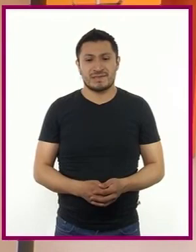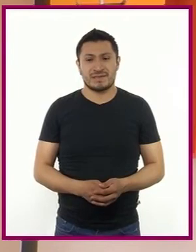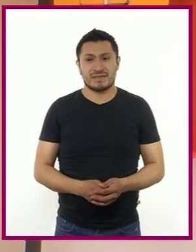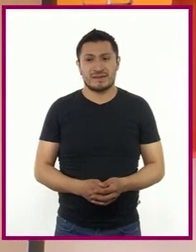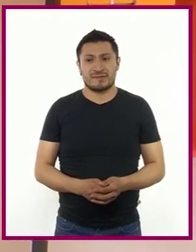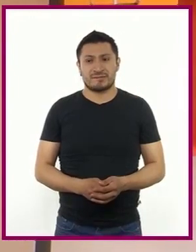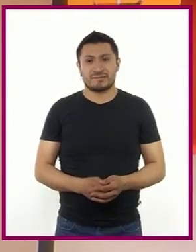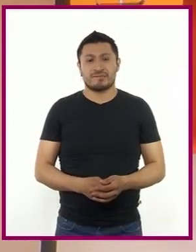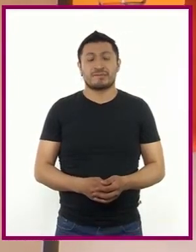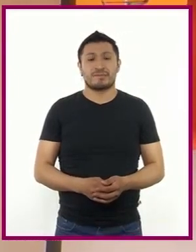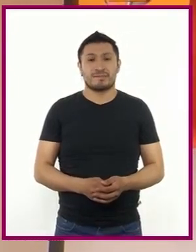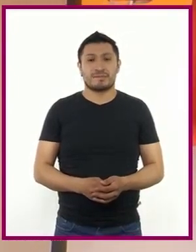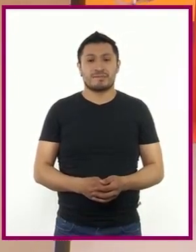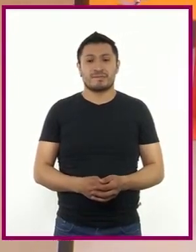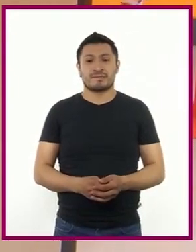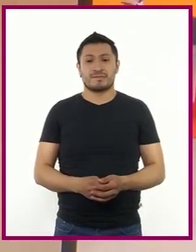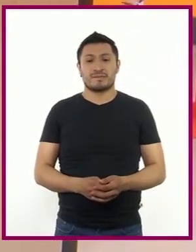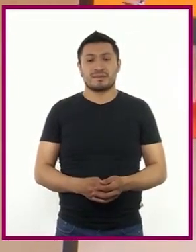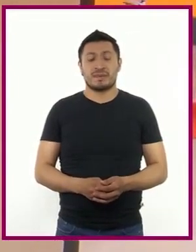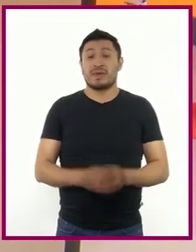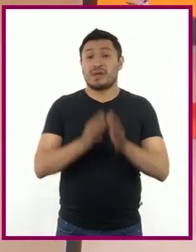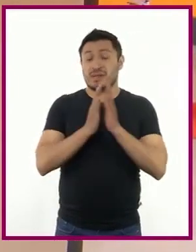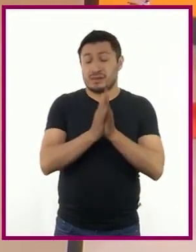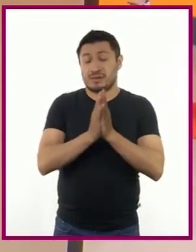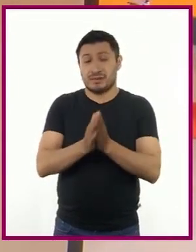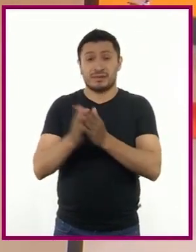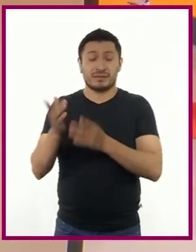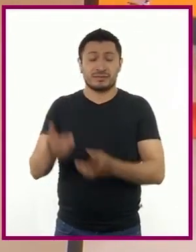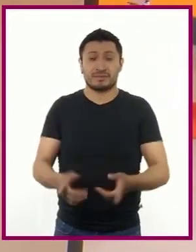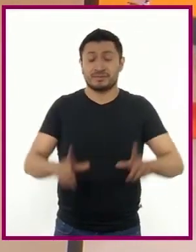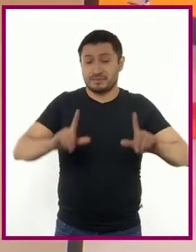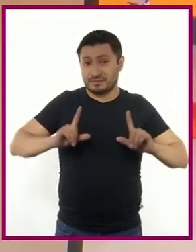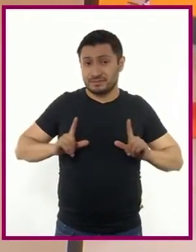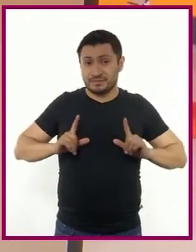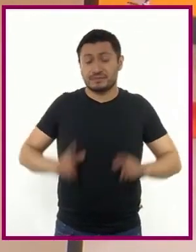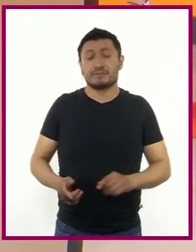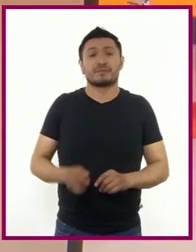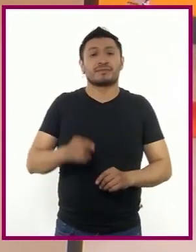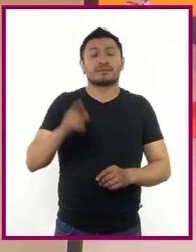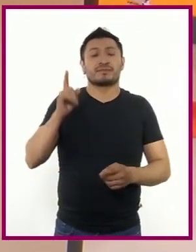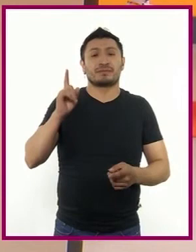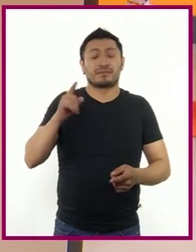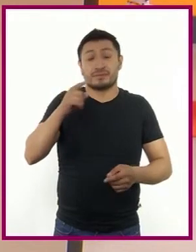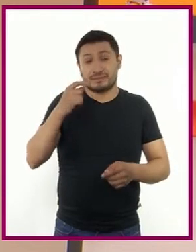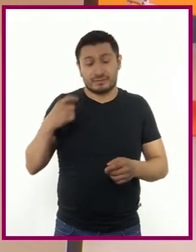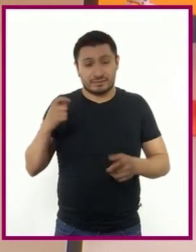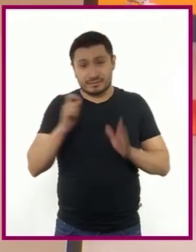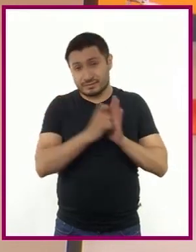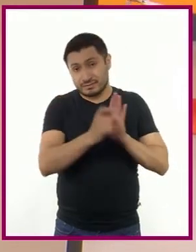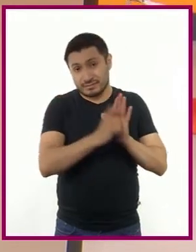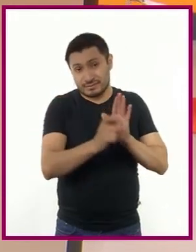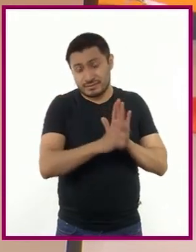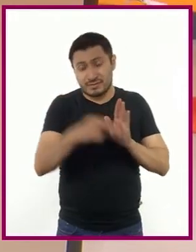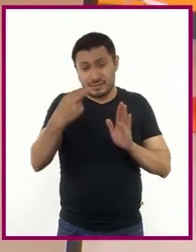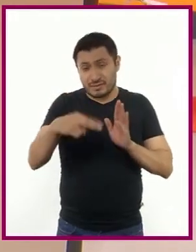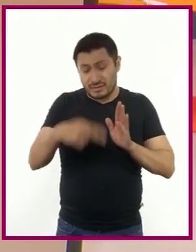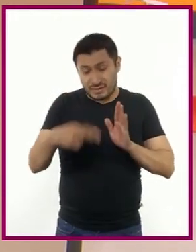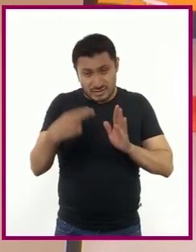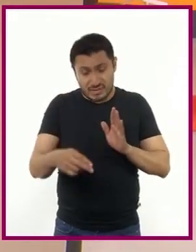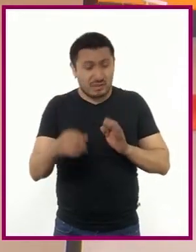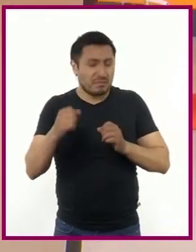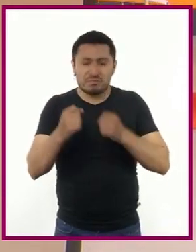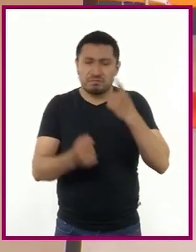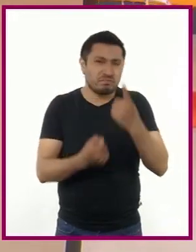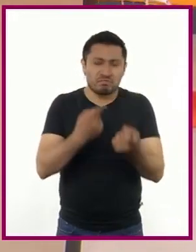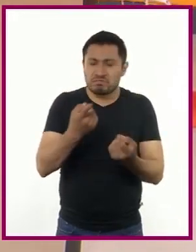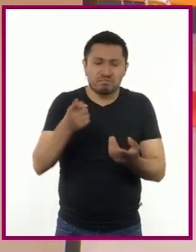Así es, maestra. Por favor, sostenga la tarjeta y donde está anotado el nombre de una estructura de alguno de